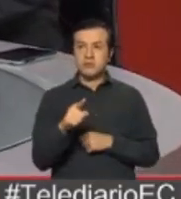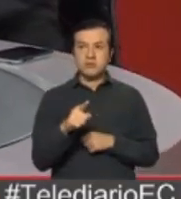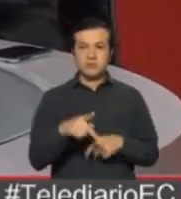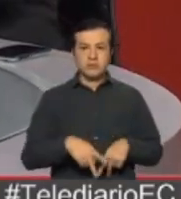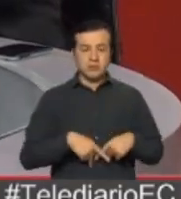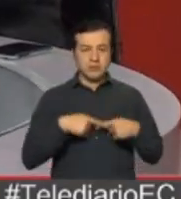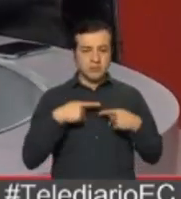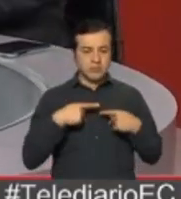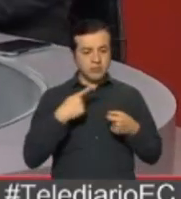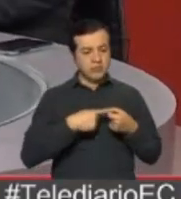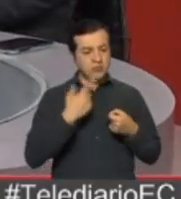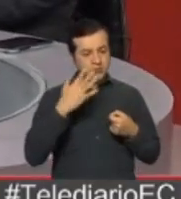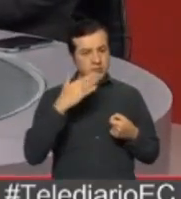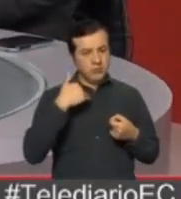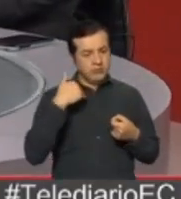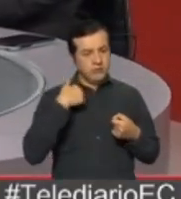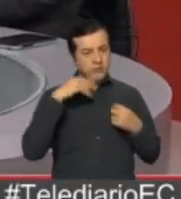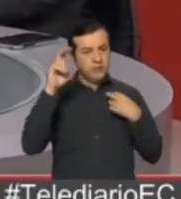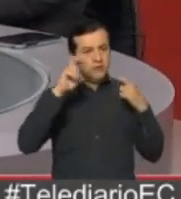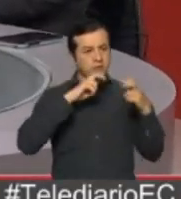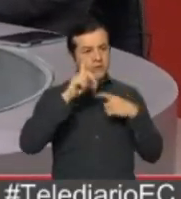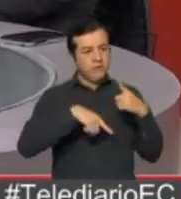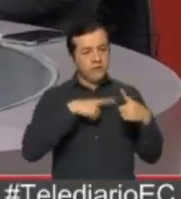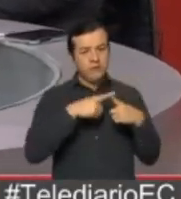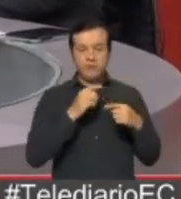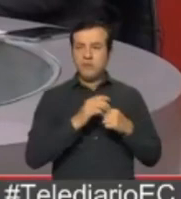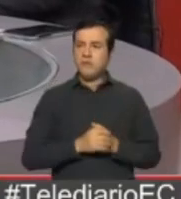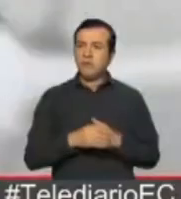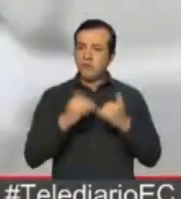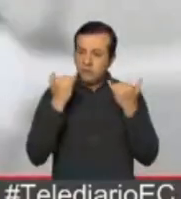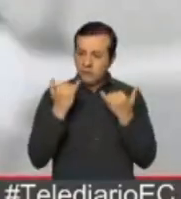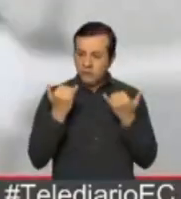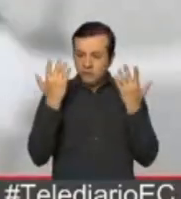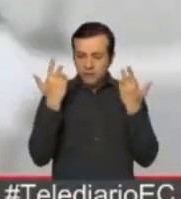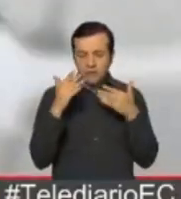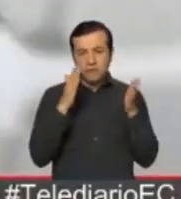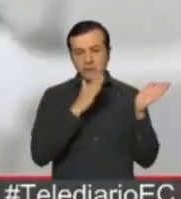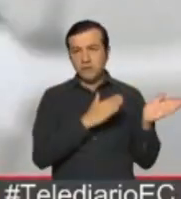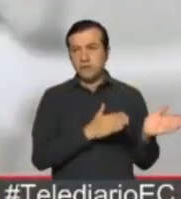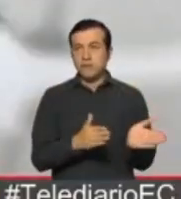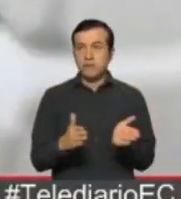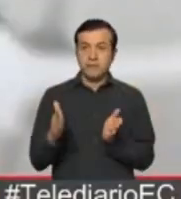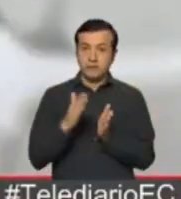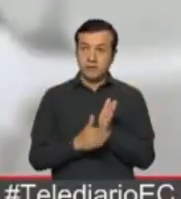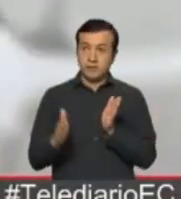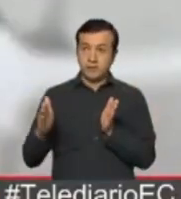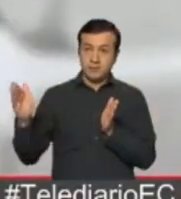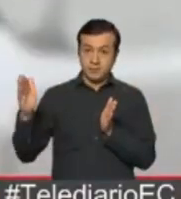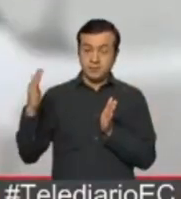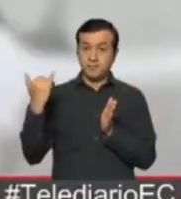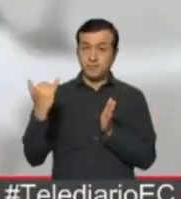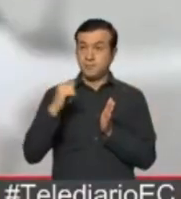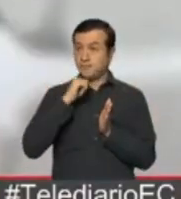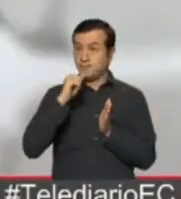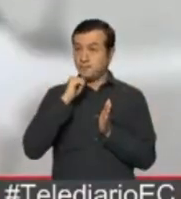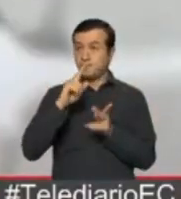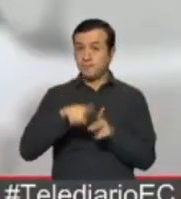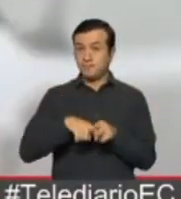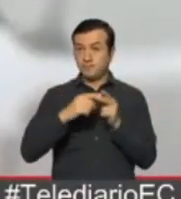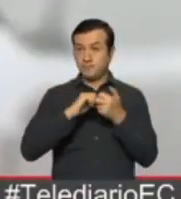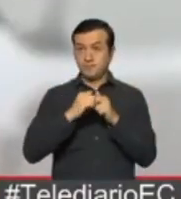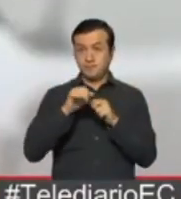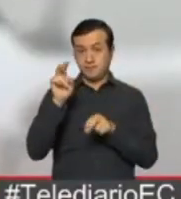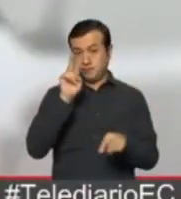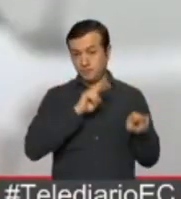en la capital tendremos un metro perico ok en este momento estamos en qué fase y dónde está el nudo crítico y a partir de eso le doy